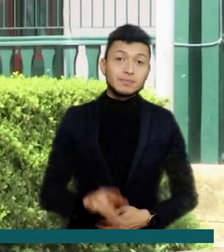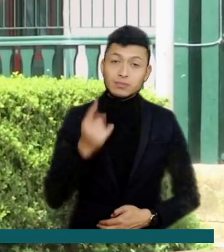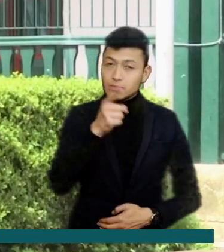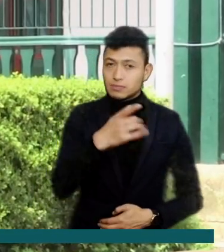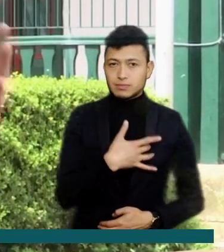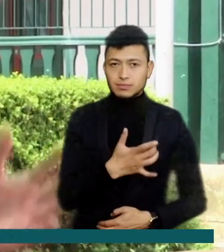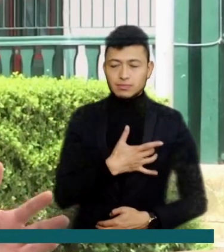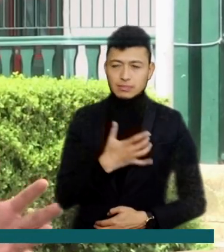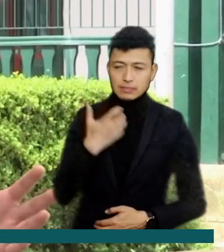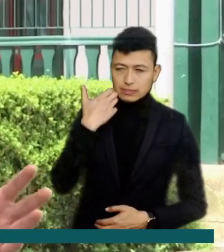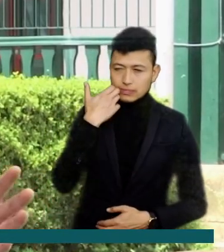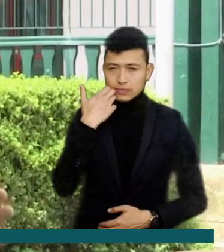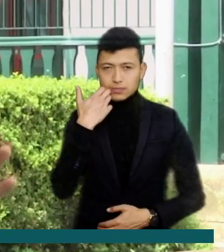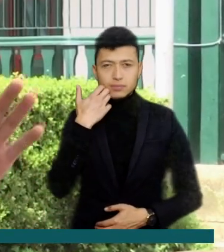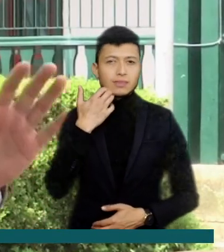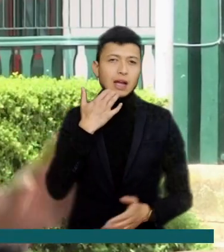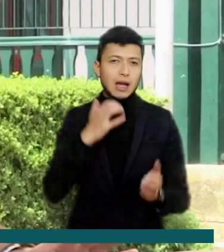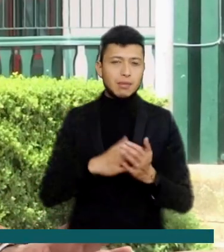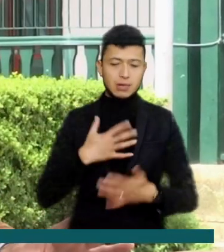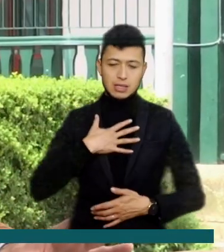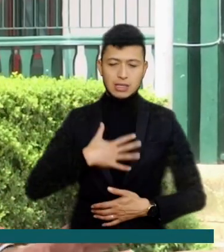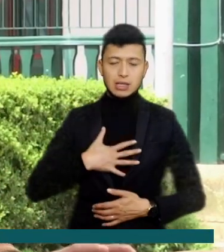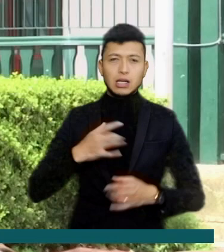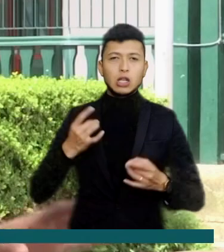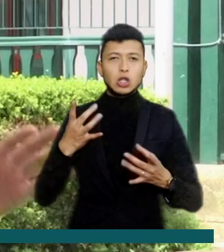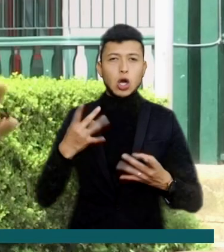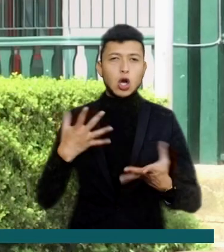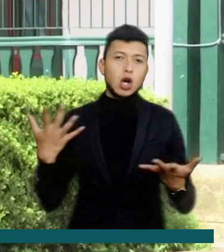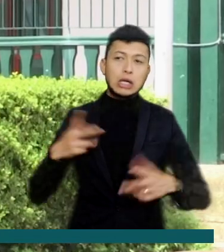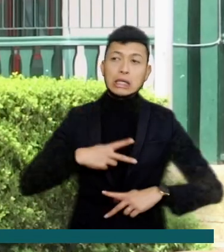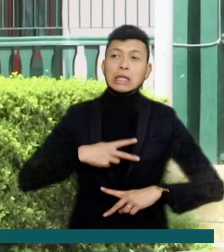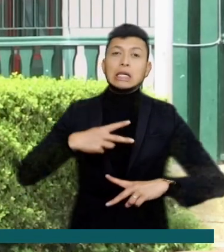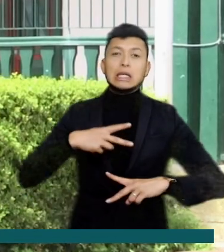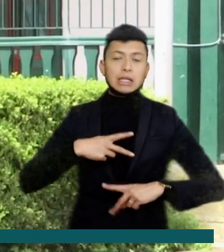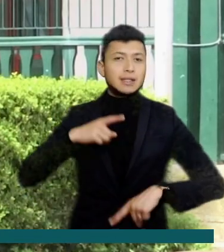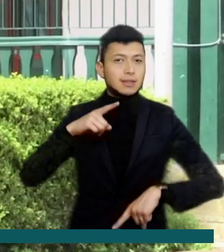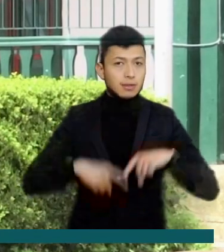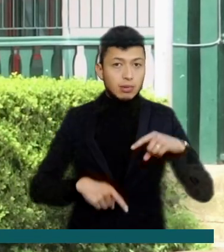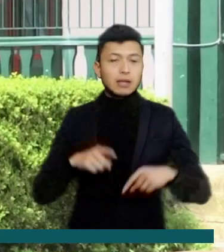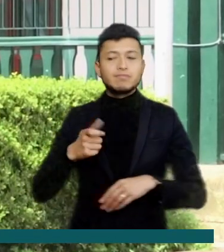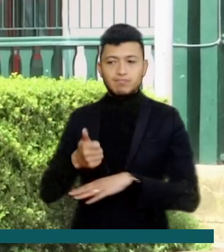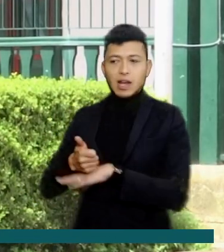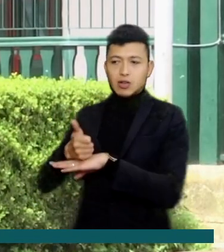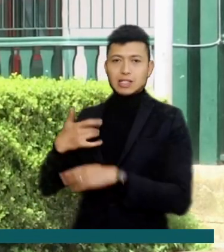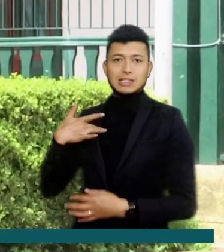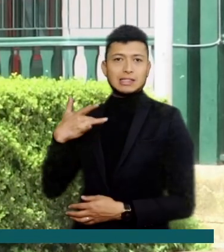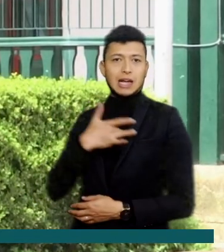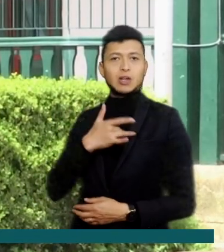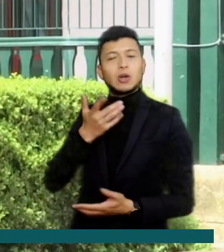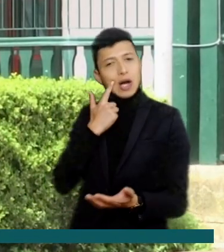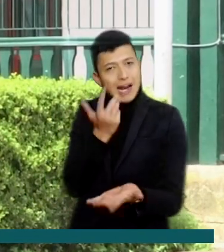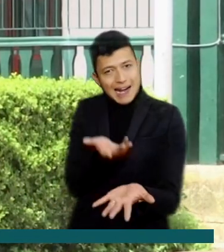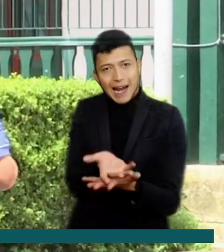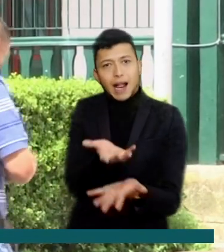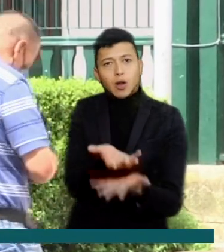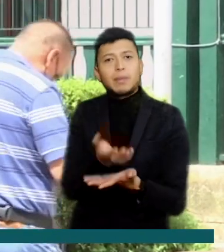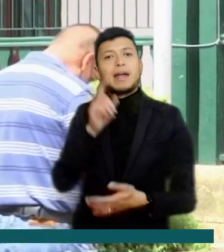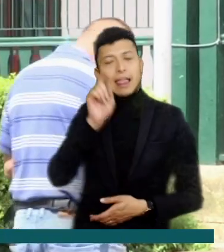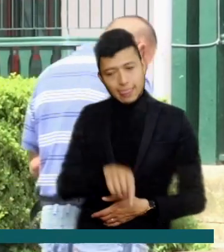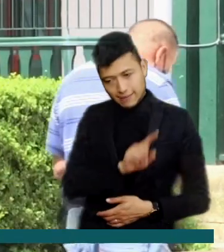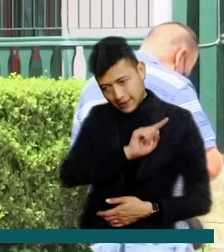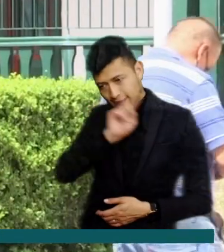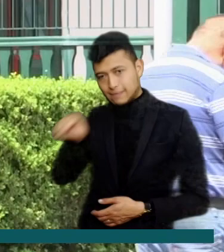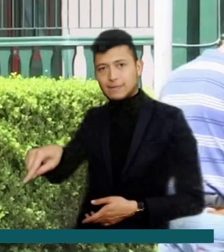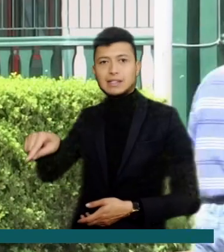caso de presentar síntomas de alarma como dolores en el pecho o dificultad para respirar, las autoridades sanitarias recomiendan